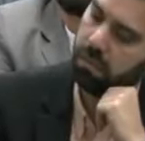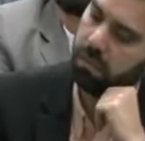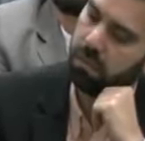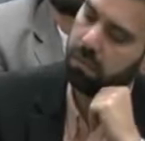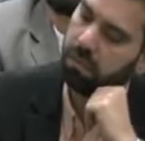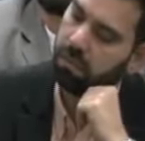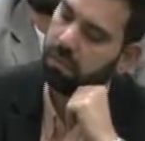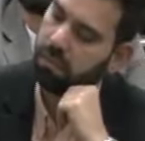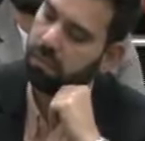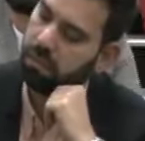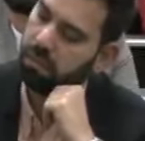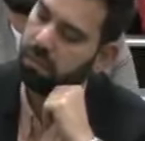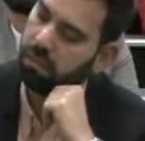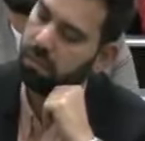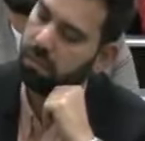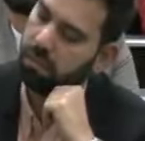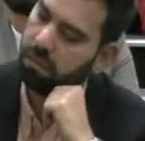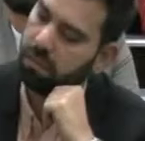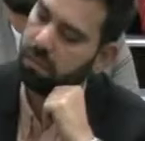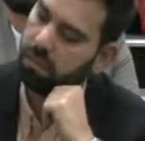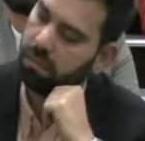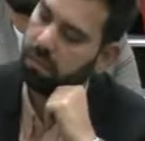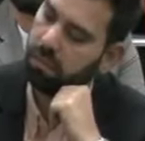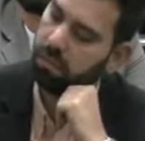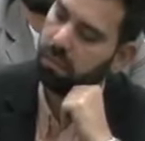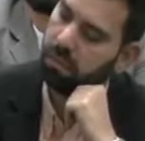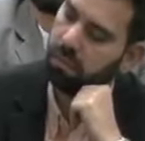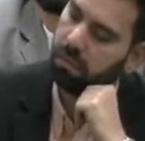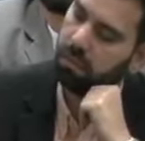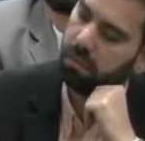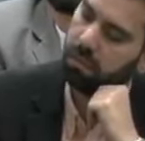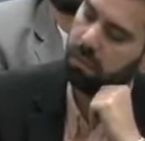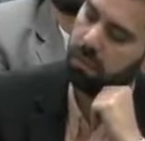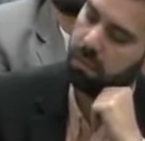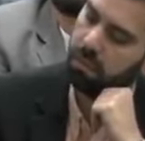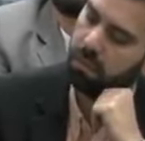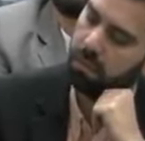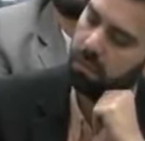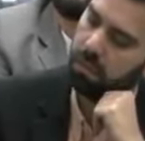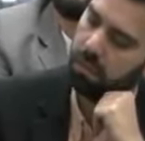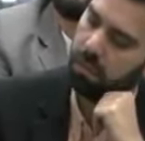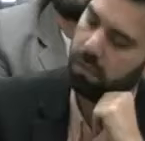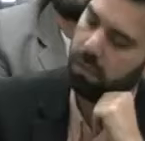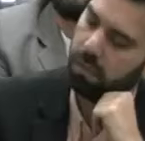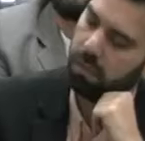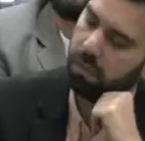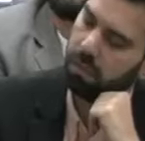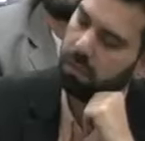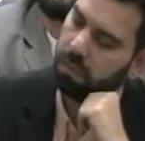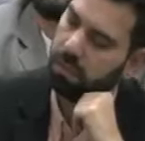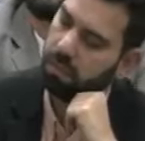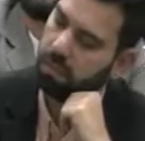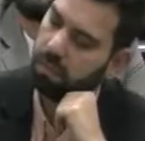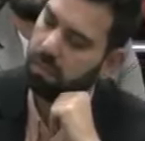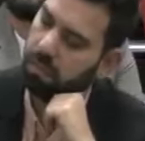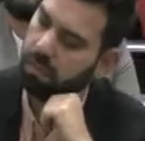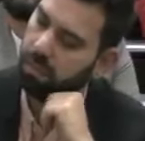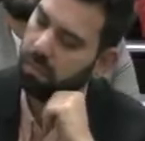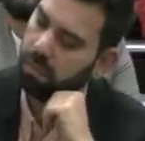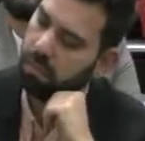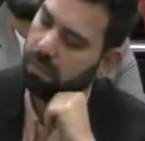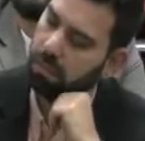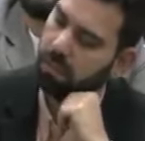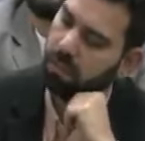elaborar el reglamento que establezca los procedimientos de inspección, control y vigilancia que